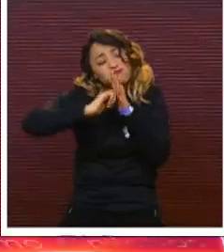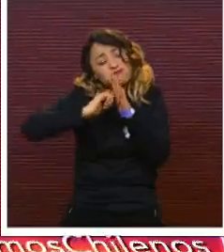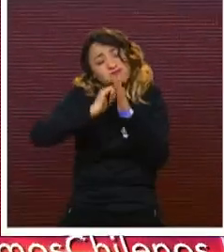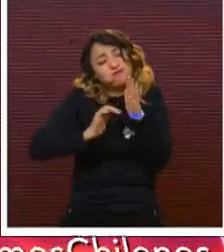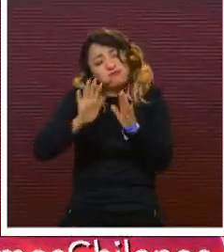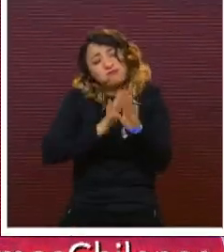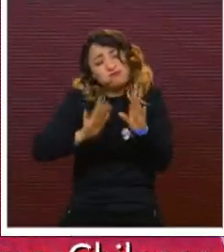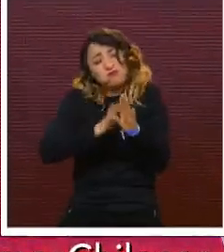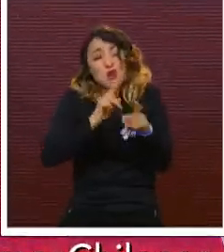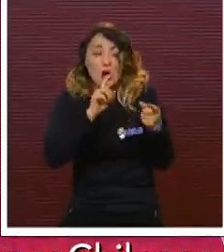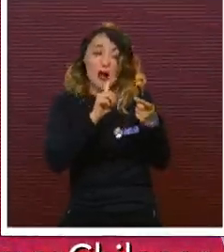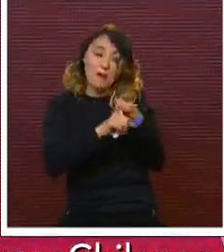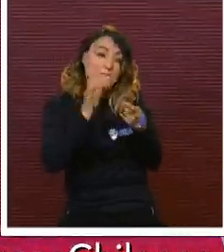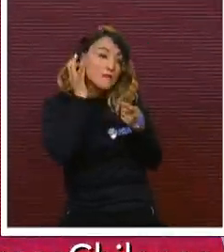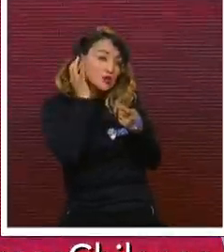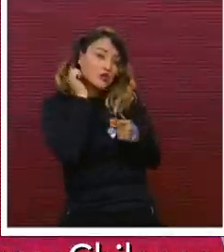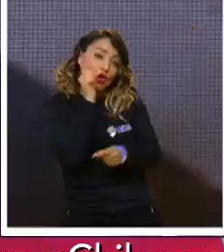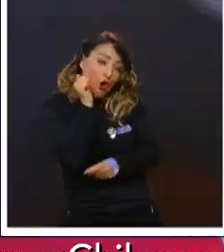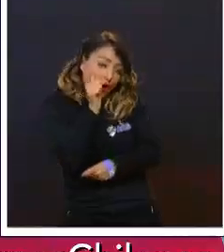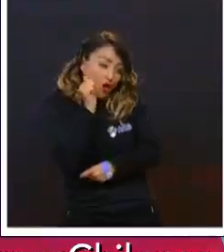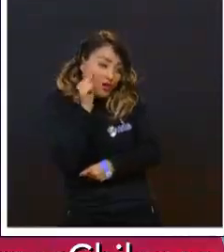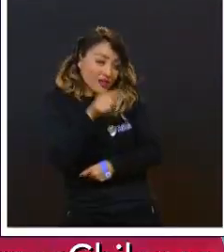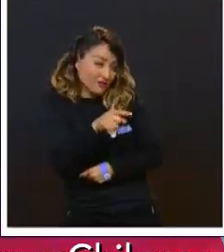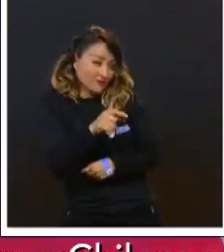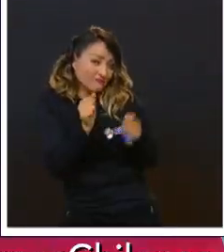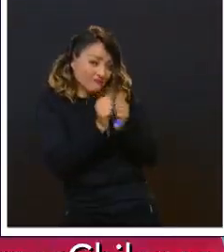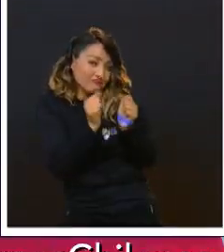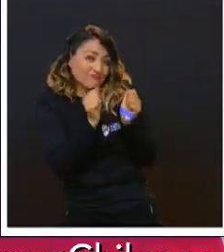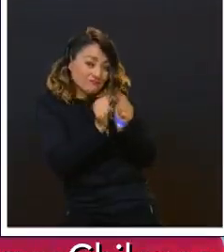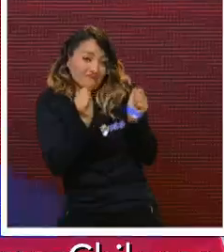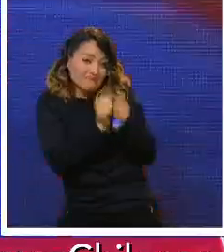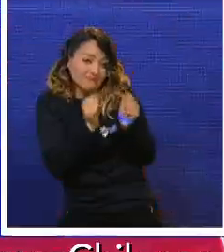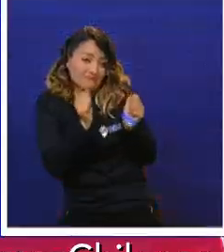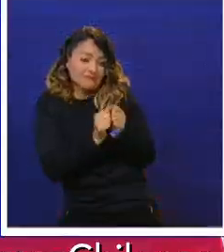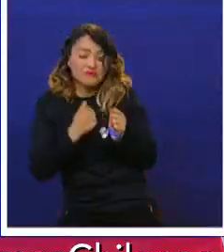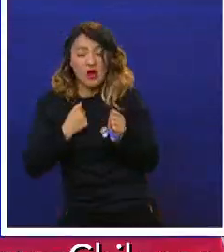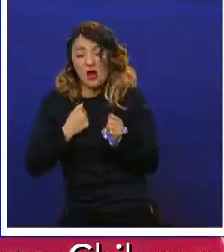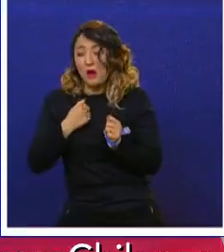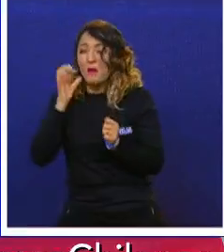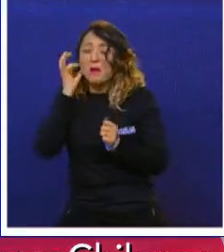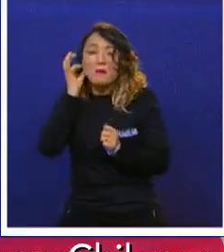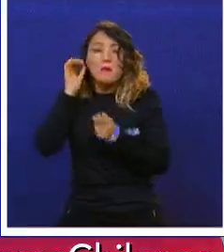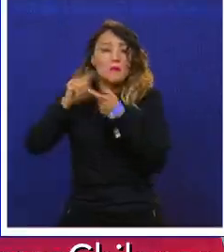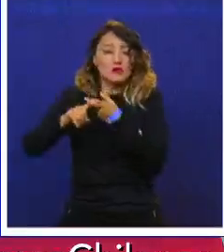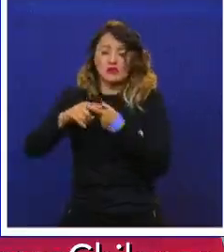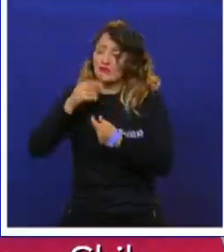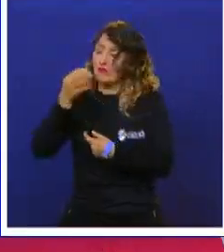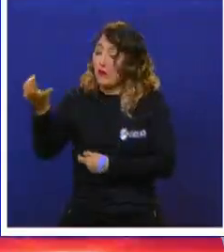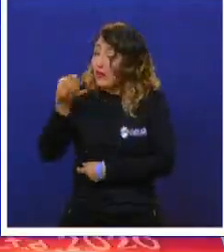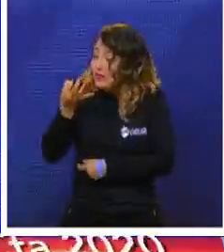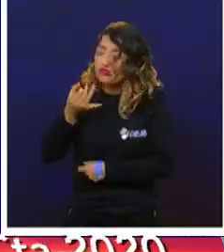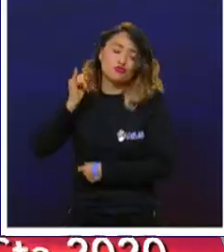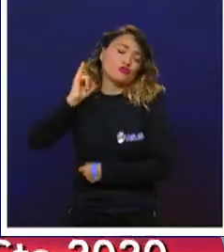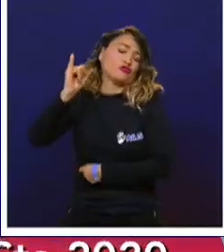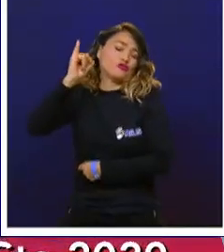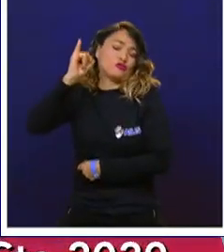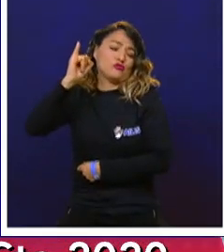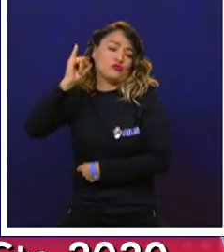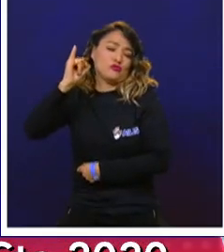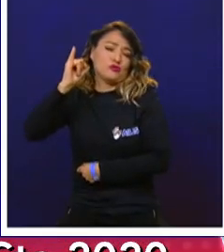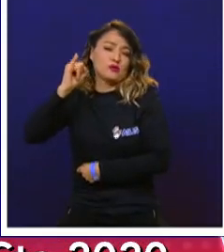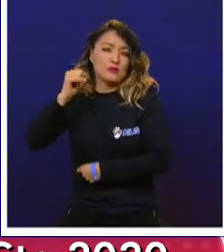estando con tu señora todos los días. Yo a mi señora le digo a todo que sí. Respuesta